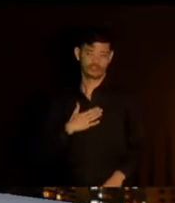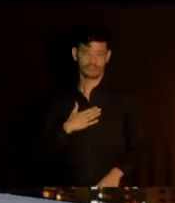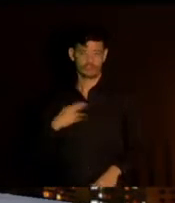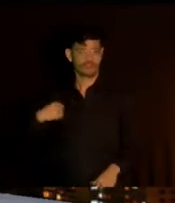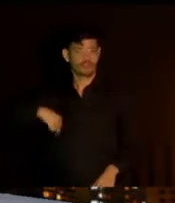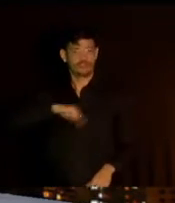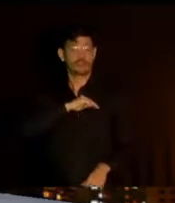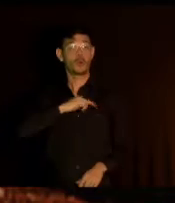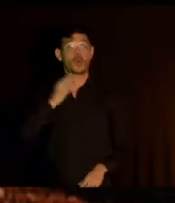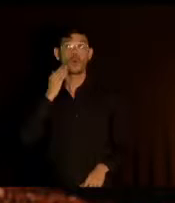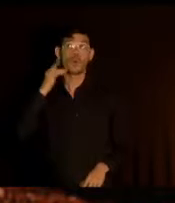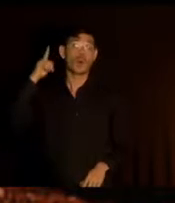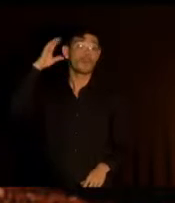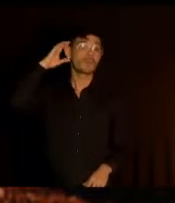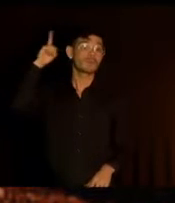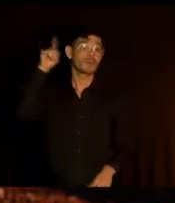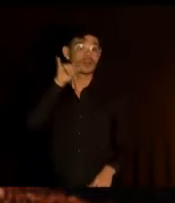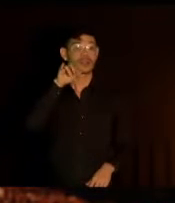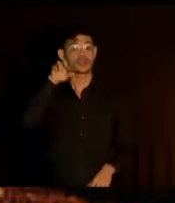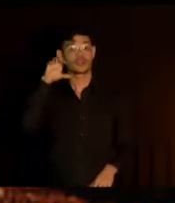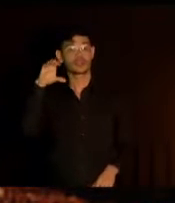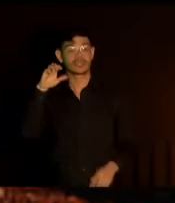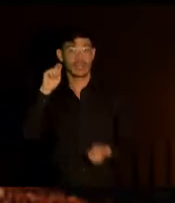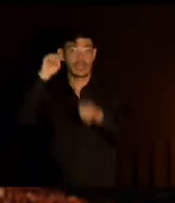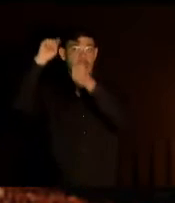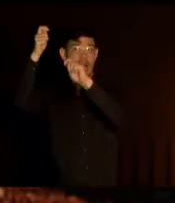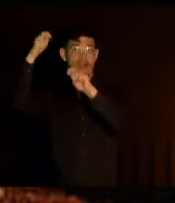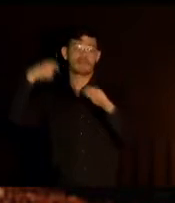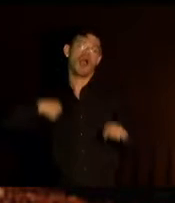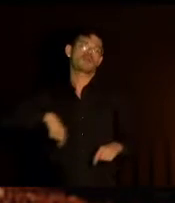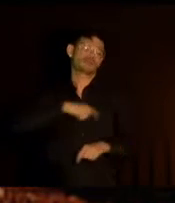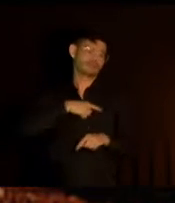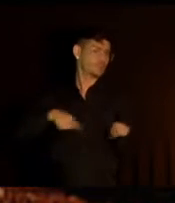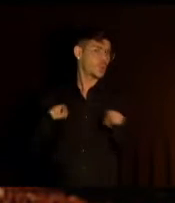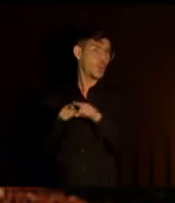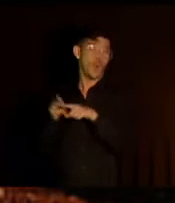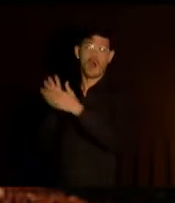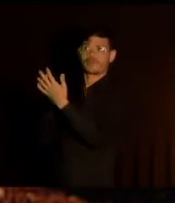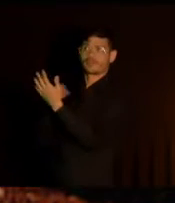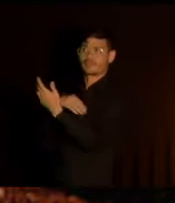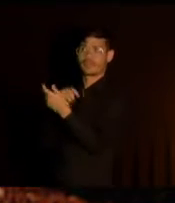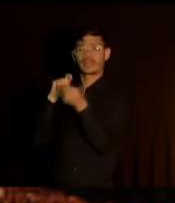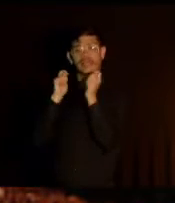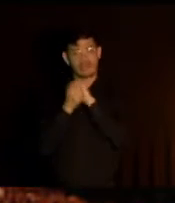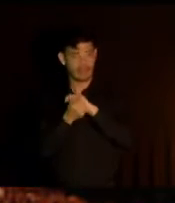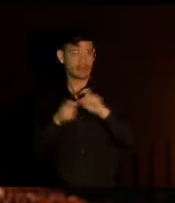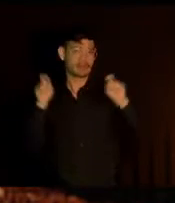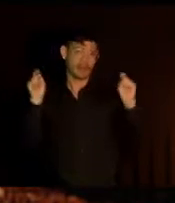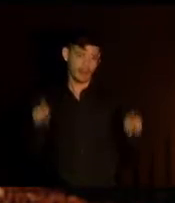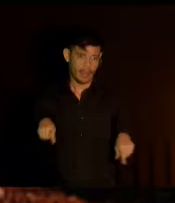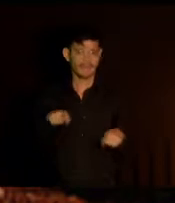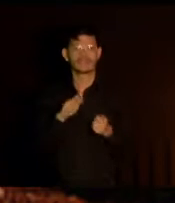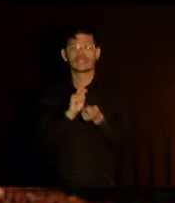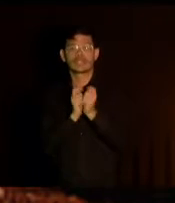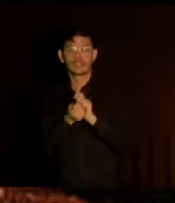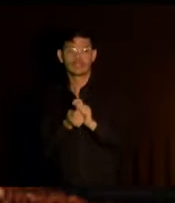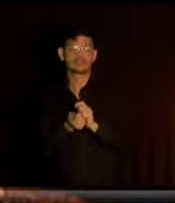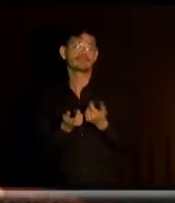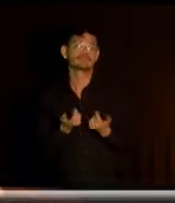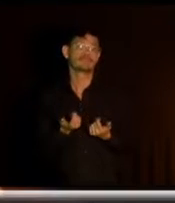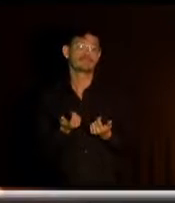el día de mañana cambien, nosotros igual nos toca cambiar. Y nos toca crear la Federación de Paranatación en caso tal de que el